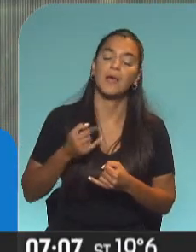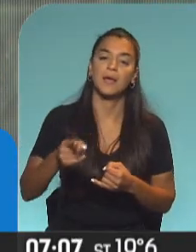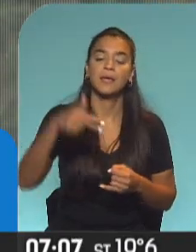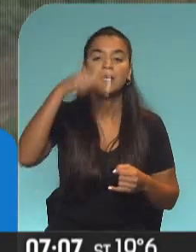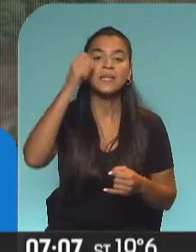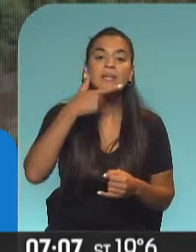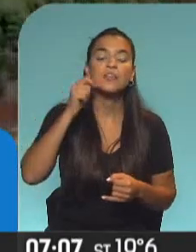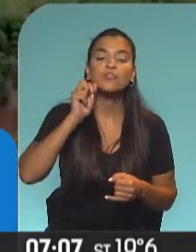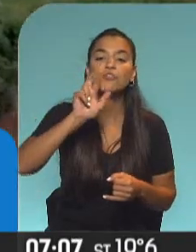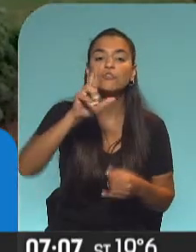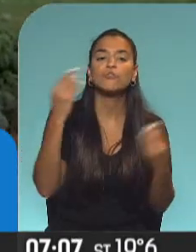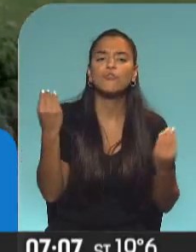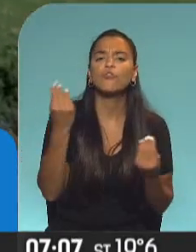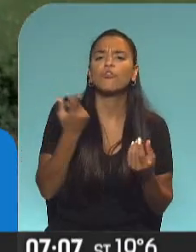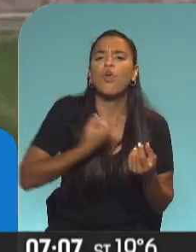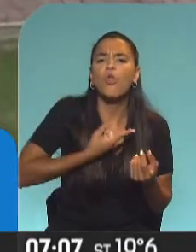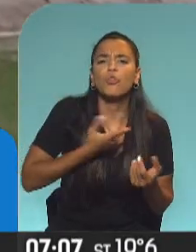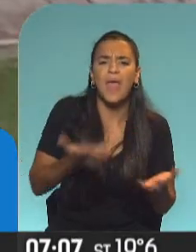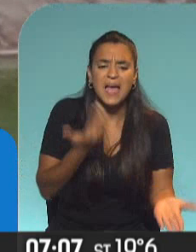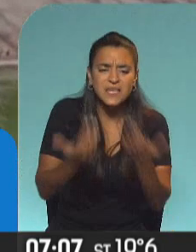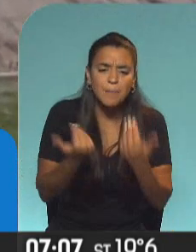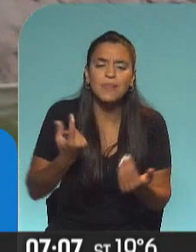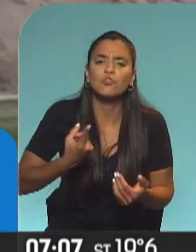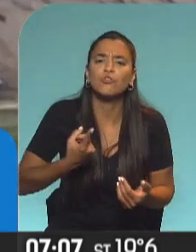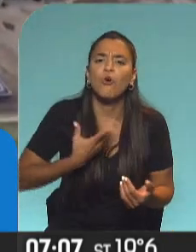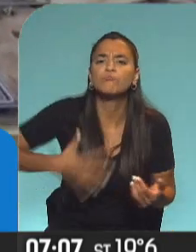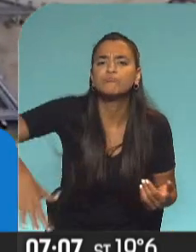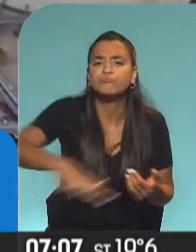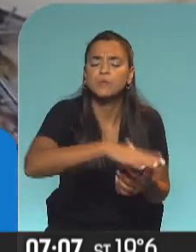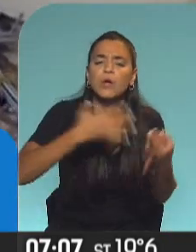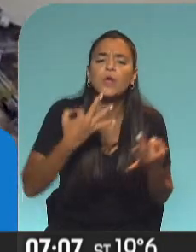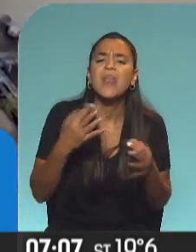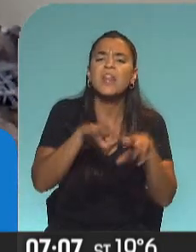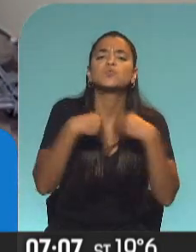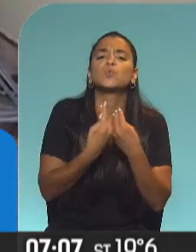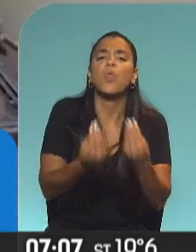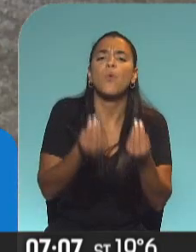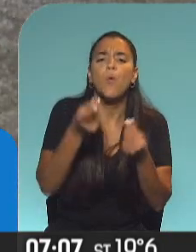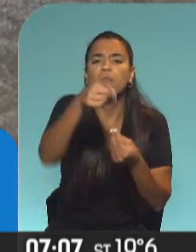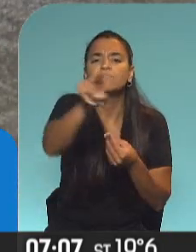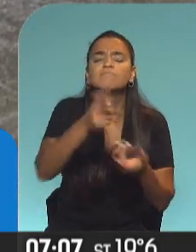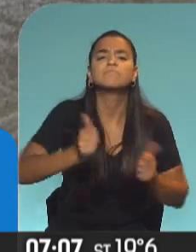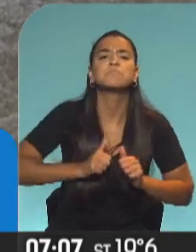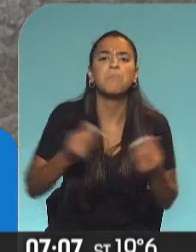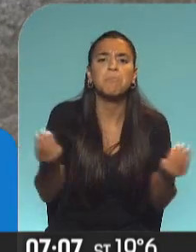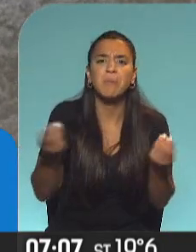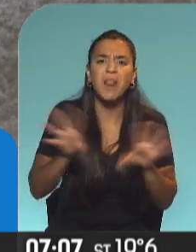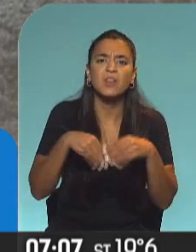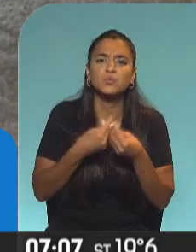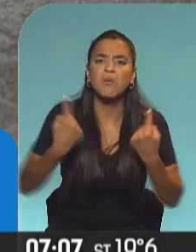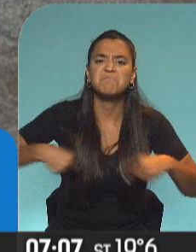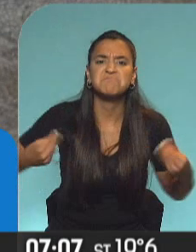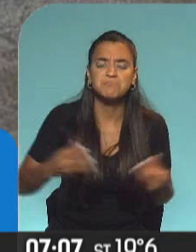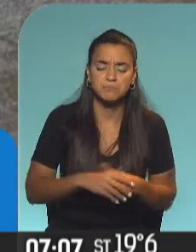se realizaron estos allanamientos. El resultado puntual de los allanamientos, ¿qué espera usted que arroje? Bueno,